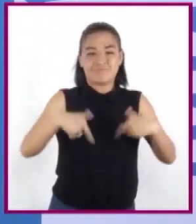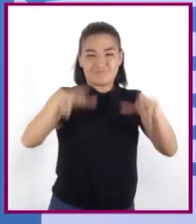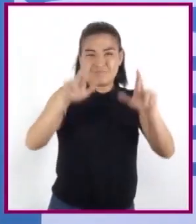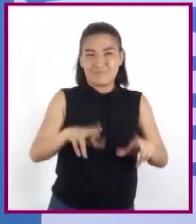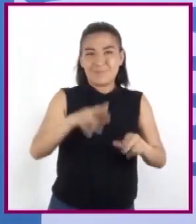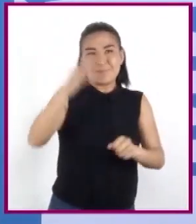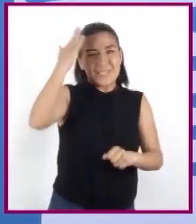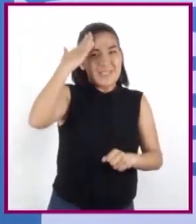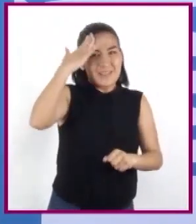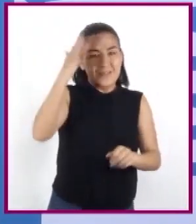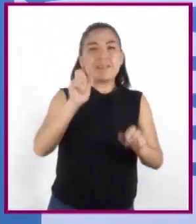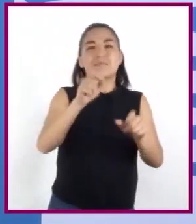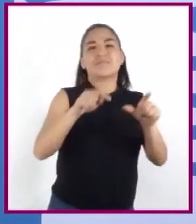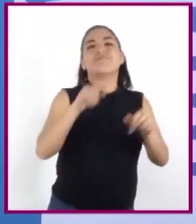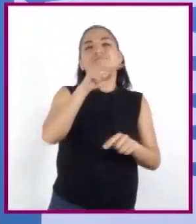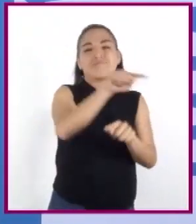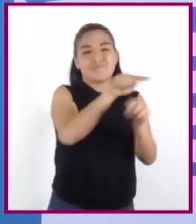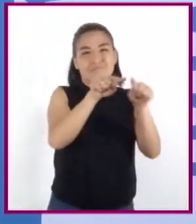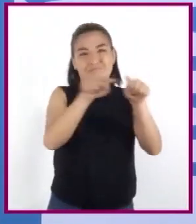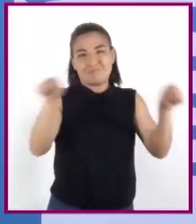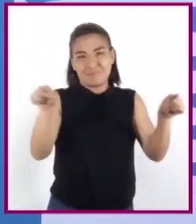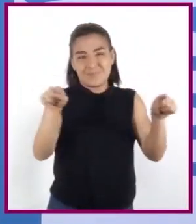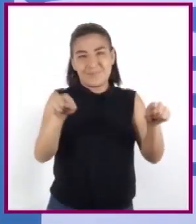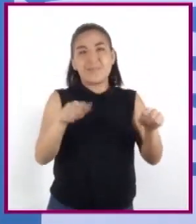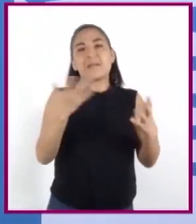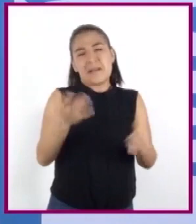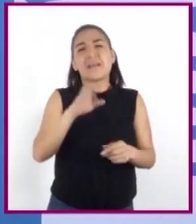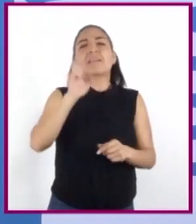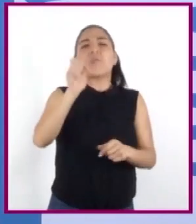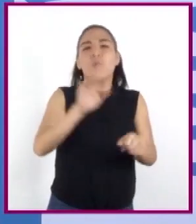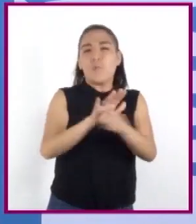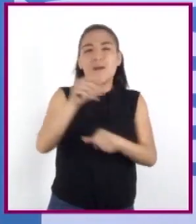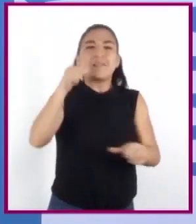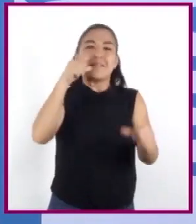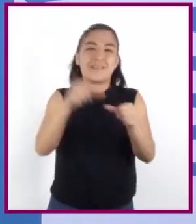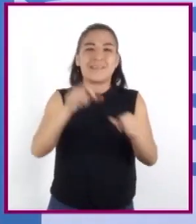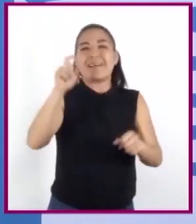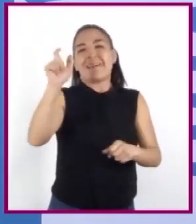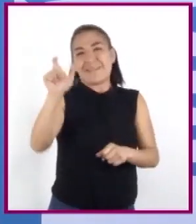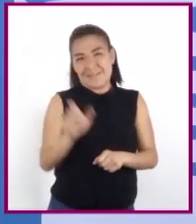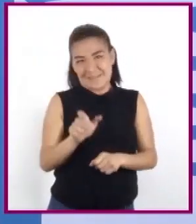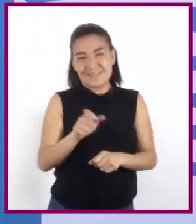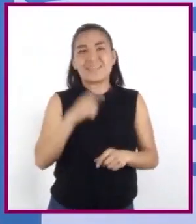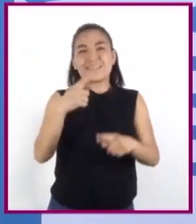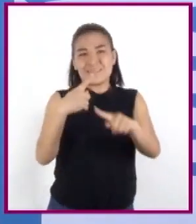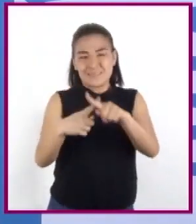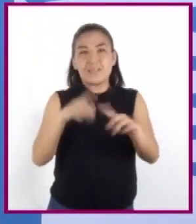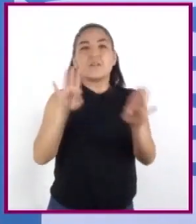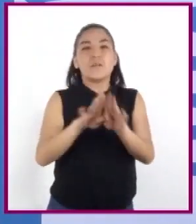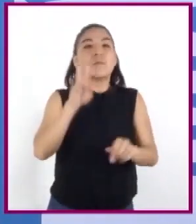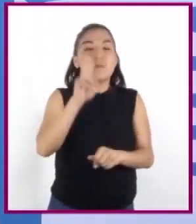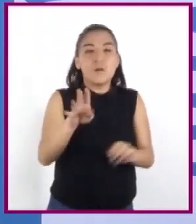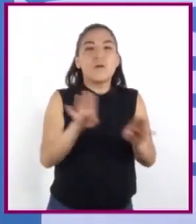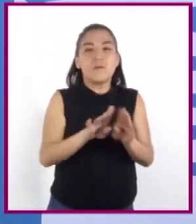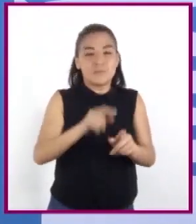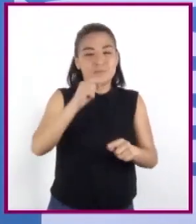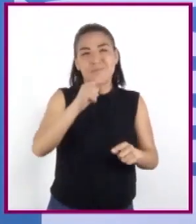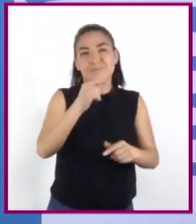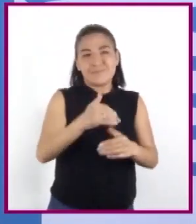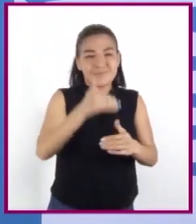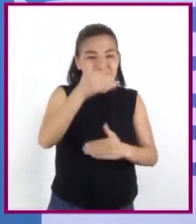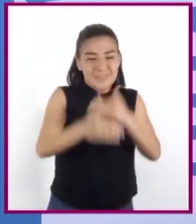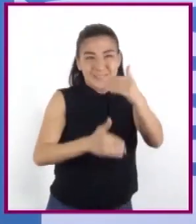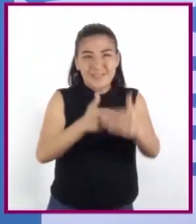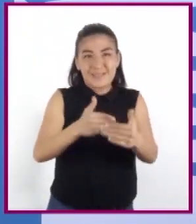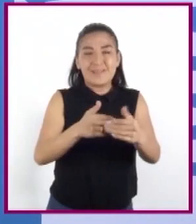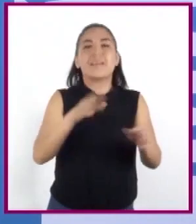decir, el eje horizontal o bien el eje X. Asimismo, podemos estudiar el desplazamiento de cada vehículo